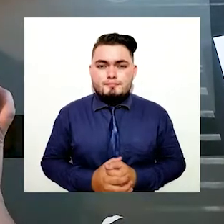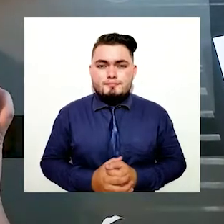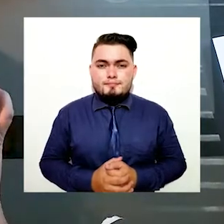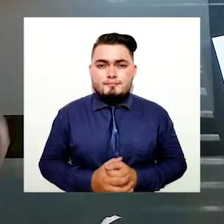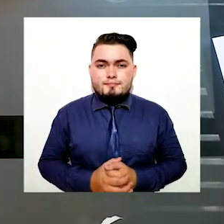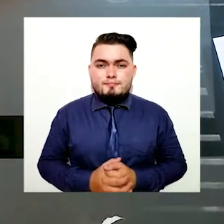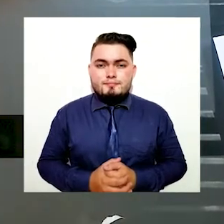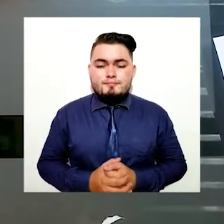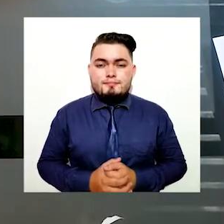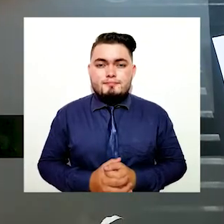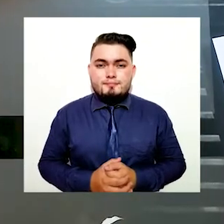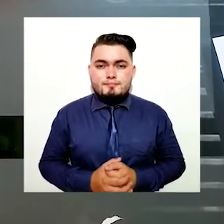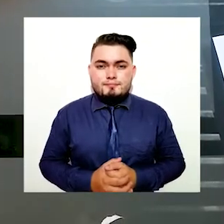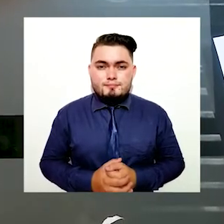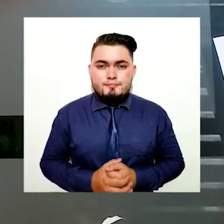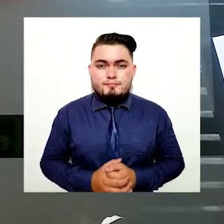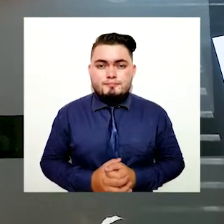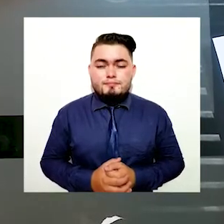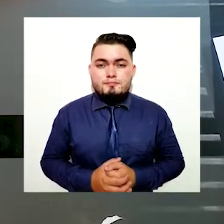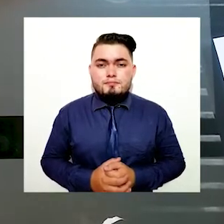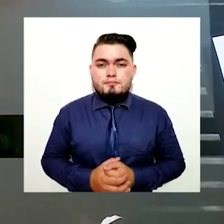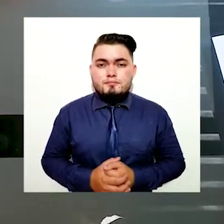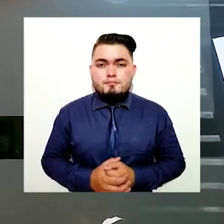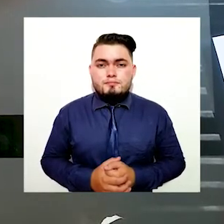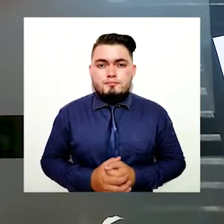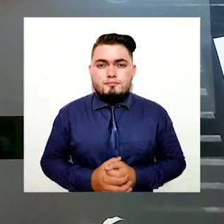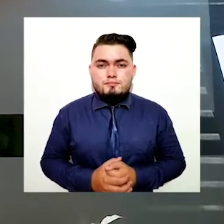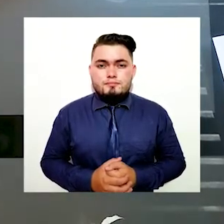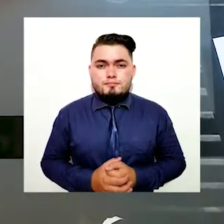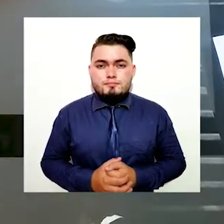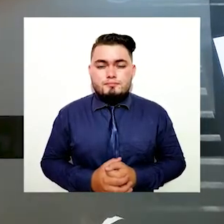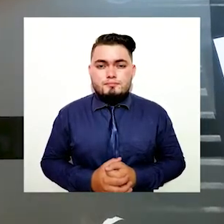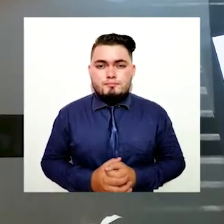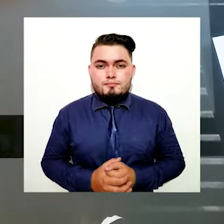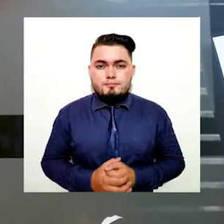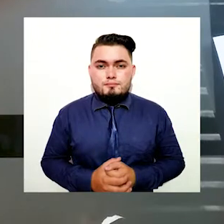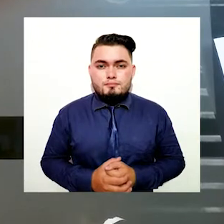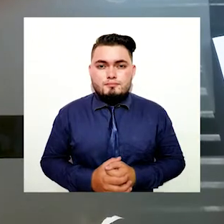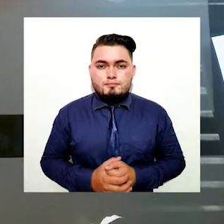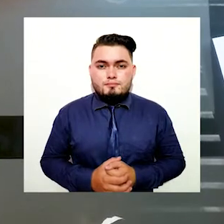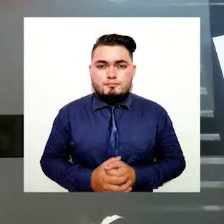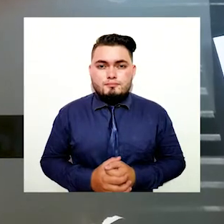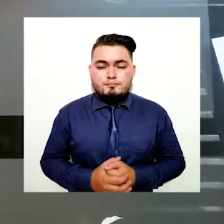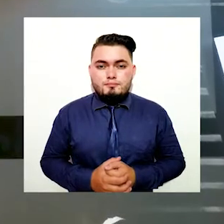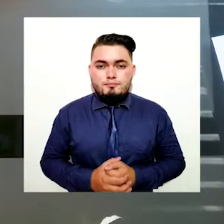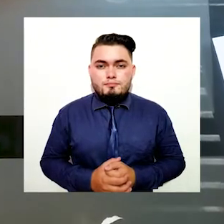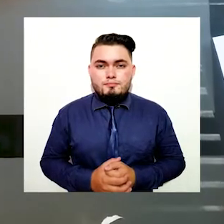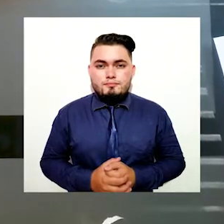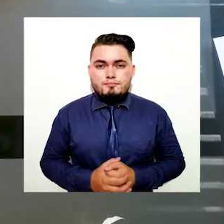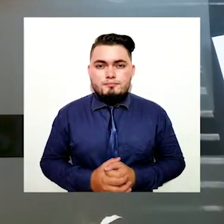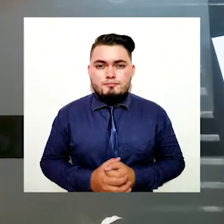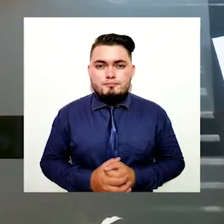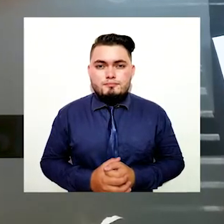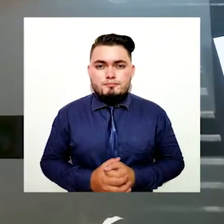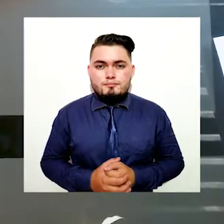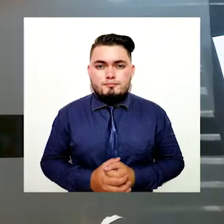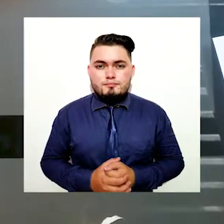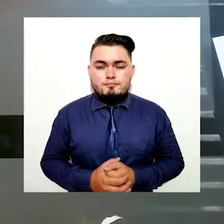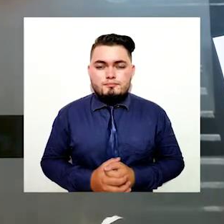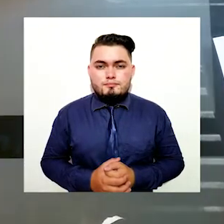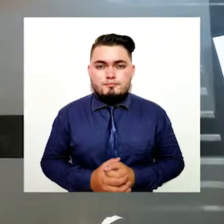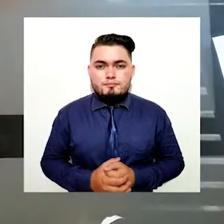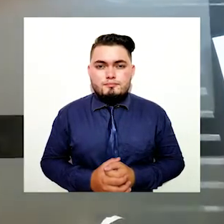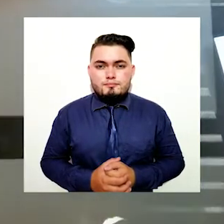el momento lo podamos utilizar. Aquí está el ojito movible. Lo encontramos.